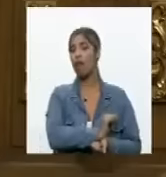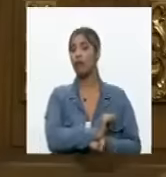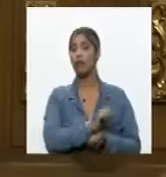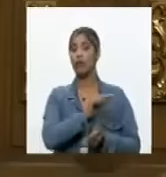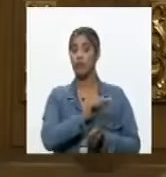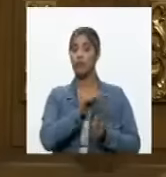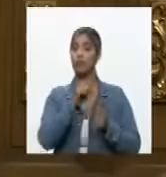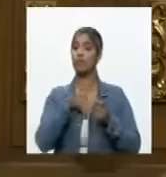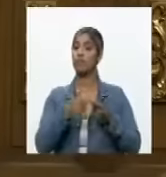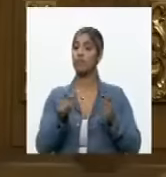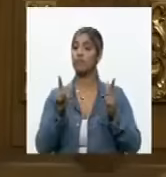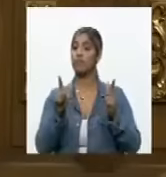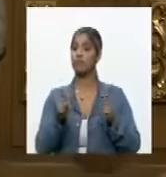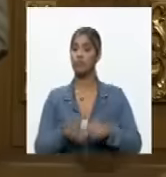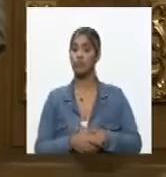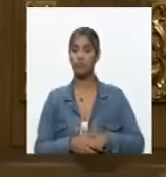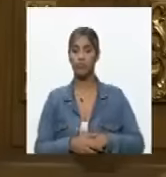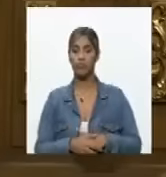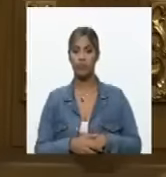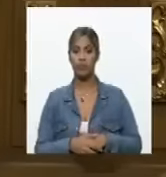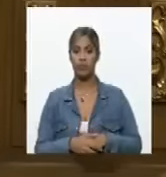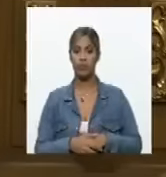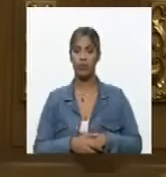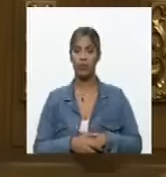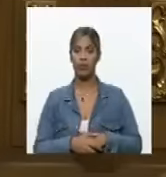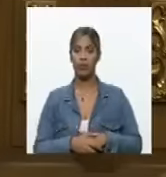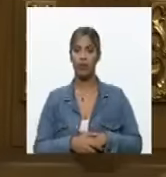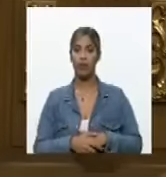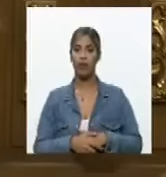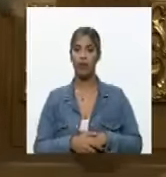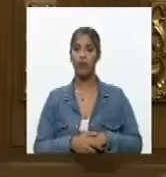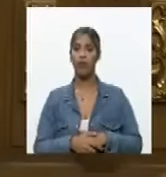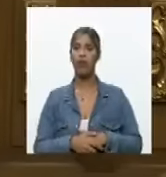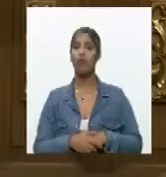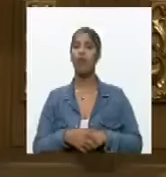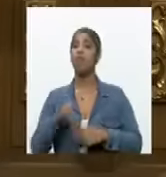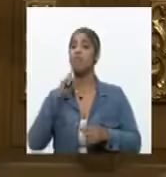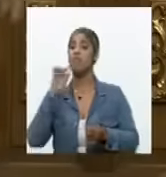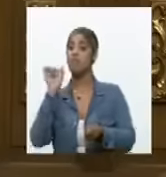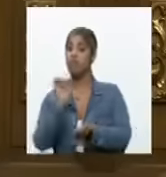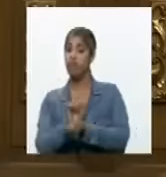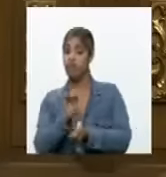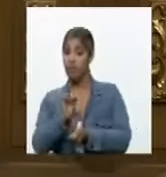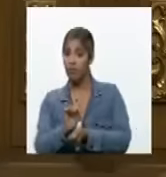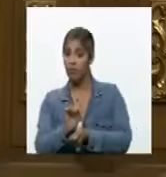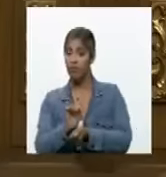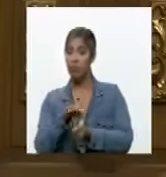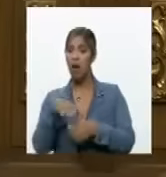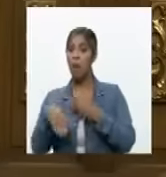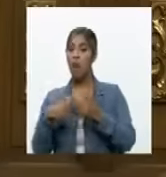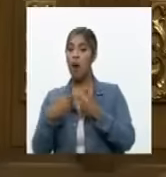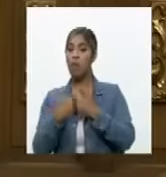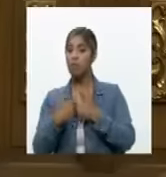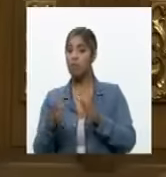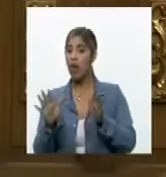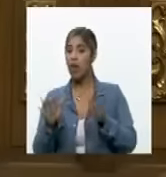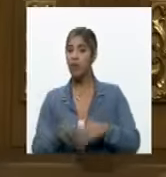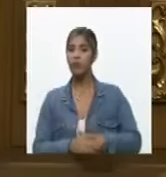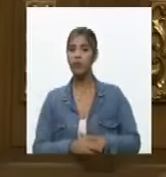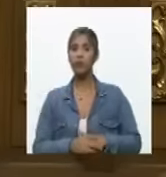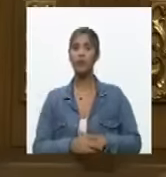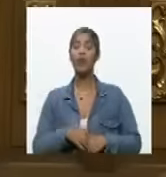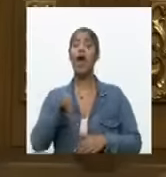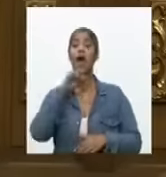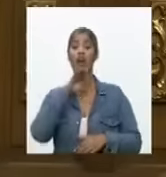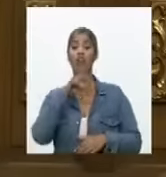salió en libertad. Lo detuvo el CIFA y más nunca se supo de Montes Beltrán. Es la historia